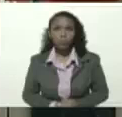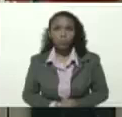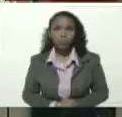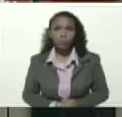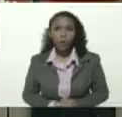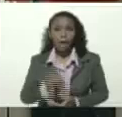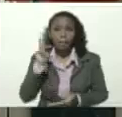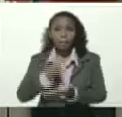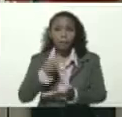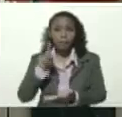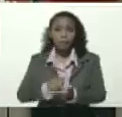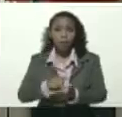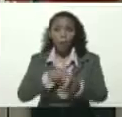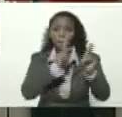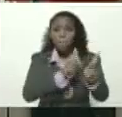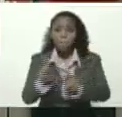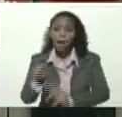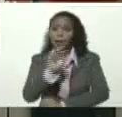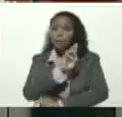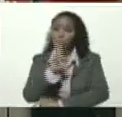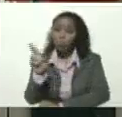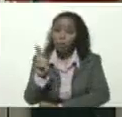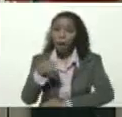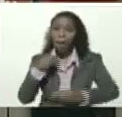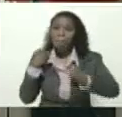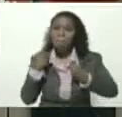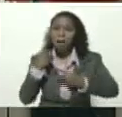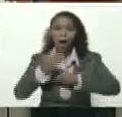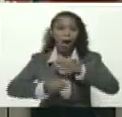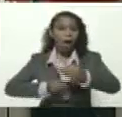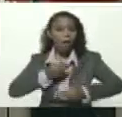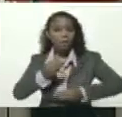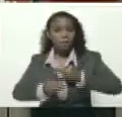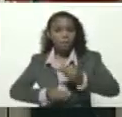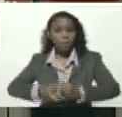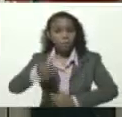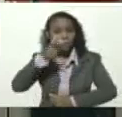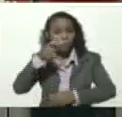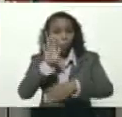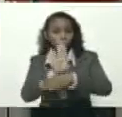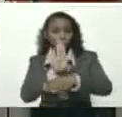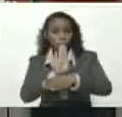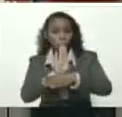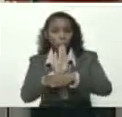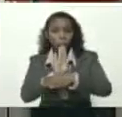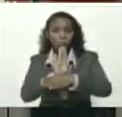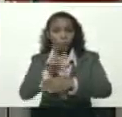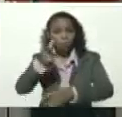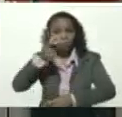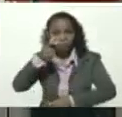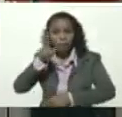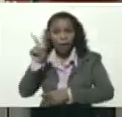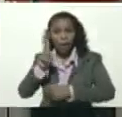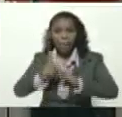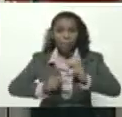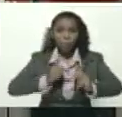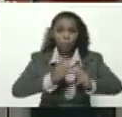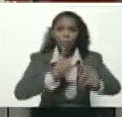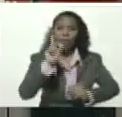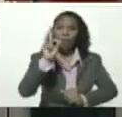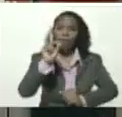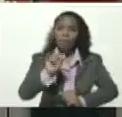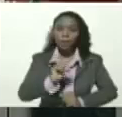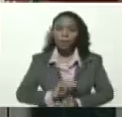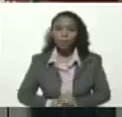la participación del Plan República para garantizar la custodia y seguridad de este proceso, así también